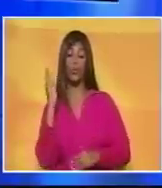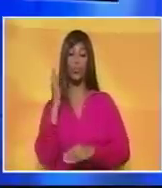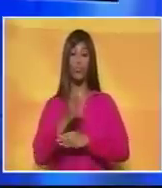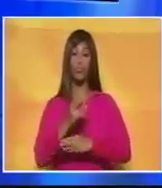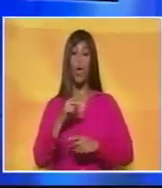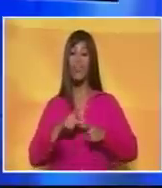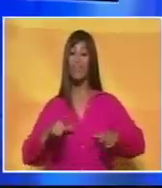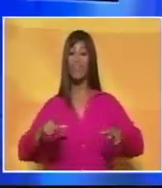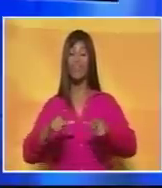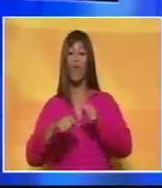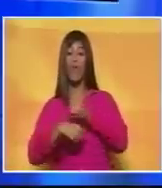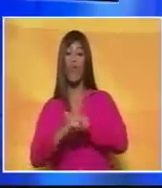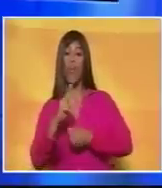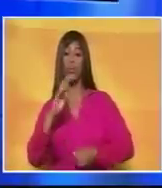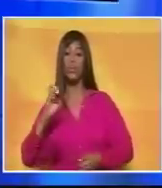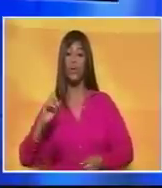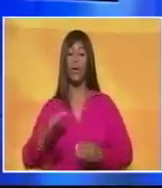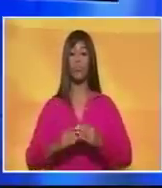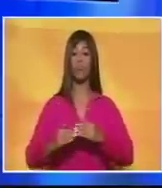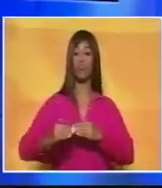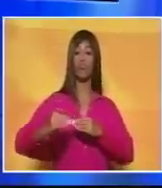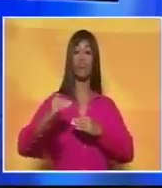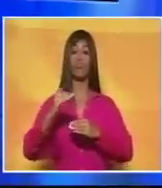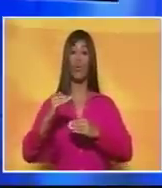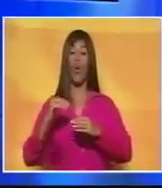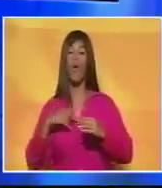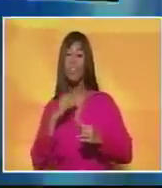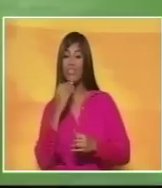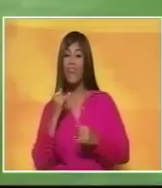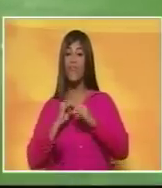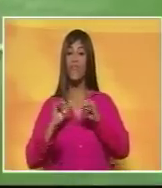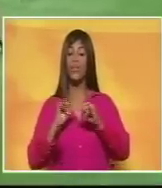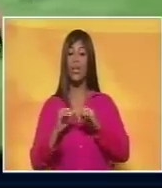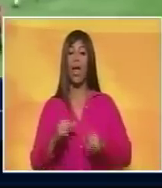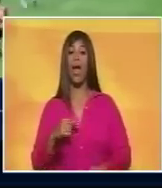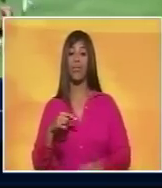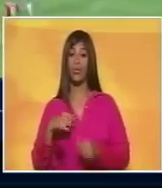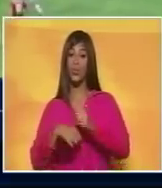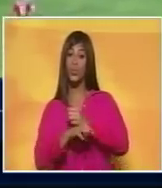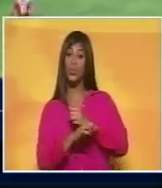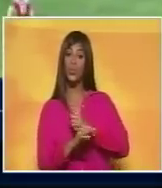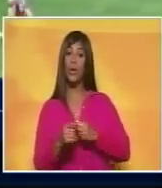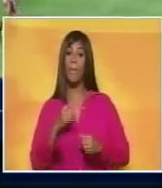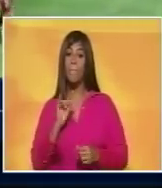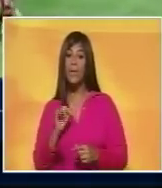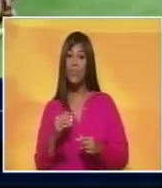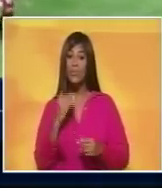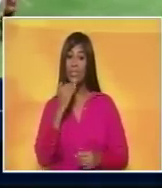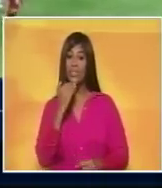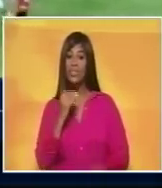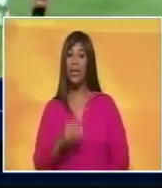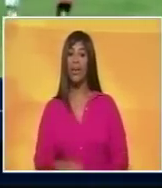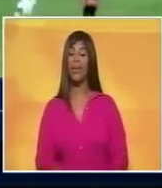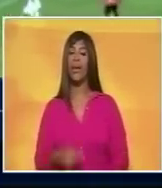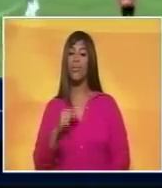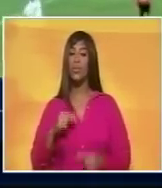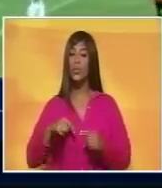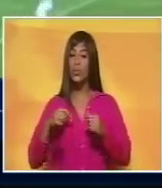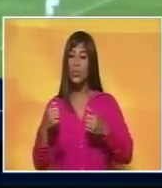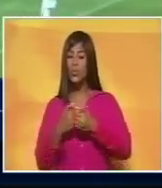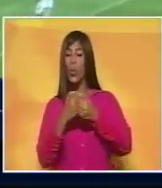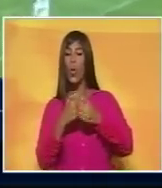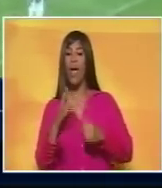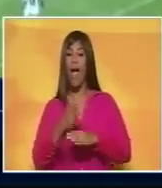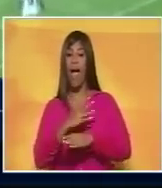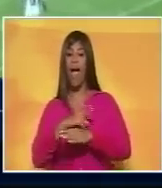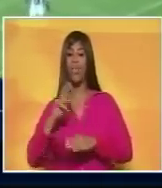para avanzar así a los octavos de final de la competición. El Liverpool se había llevado por la mínima diferencia el choque de la semana pasada en